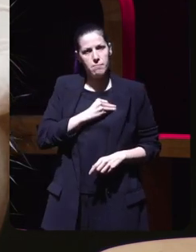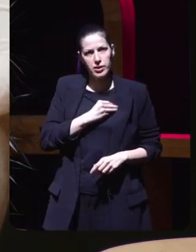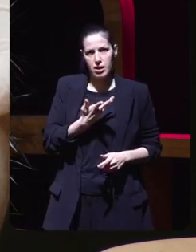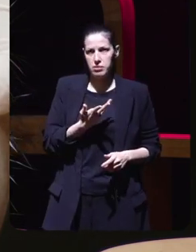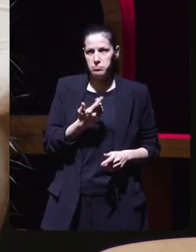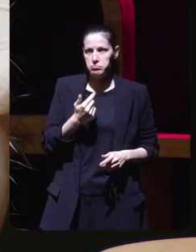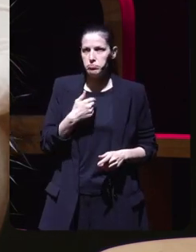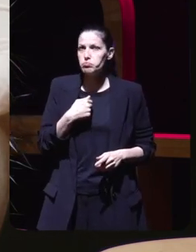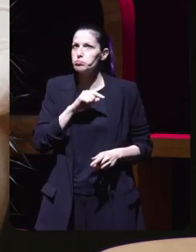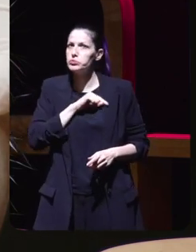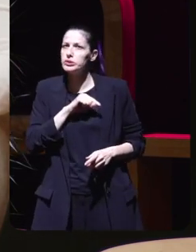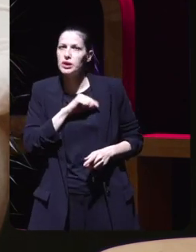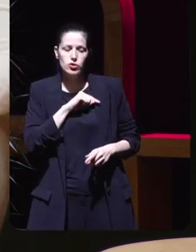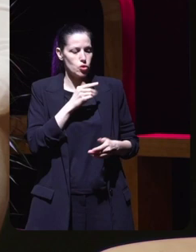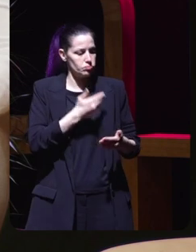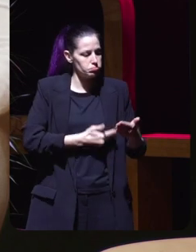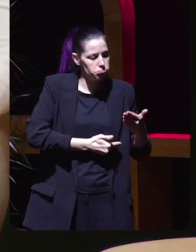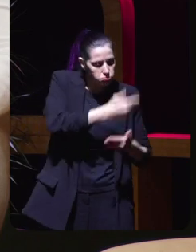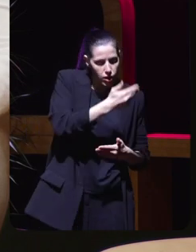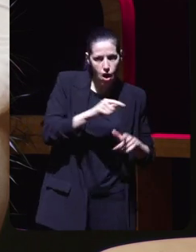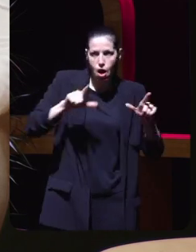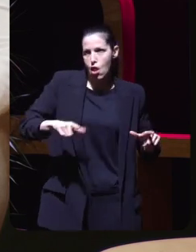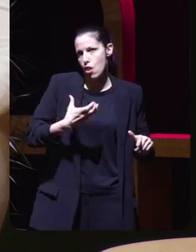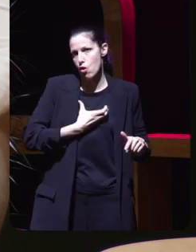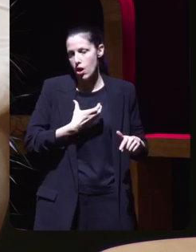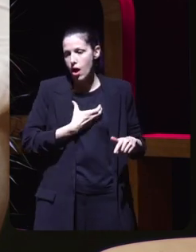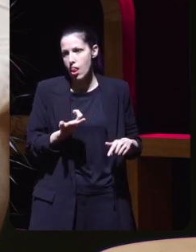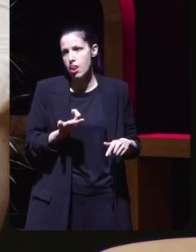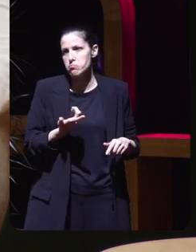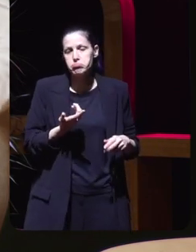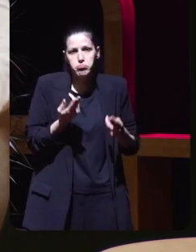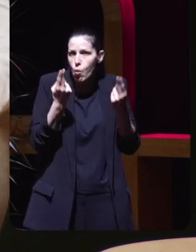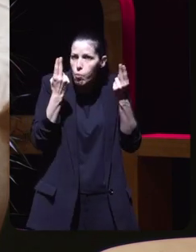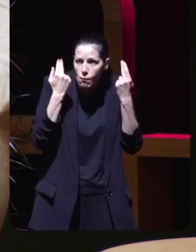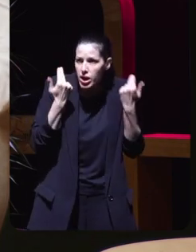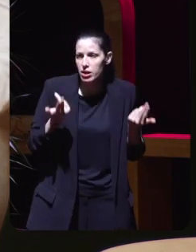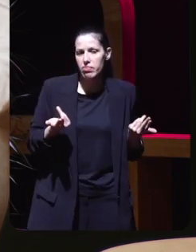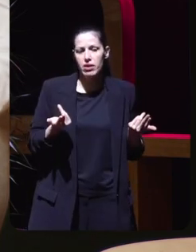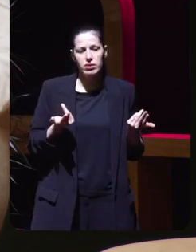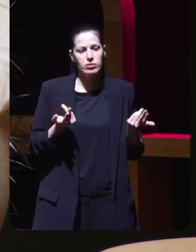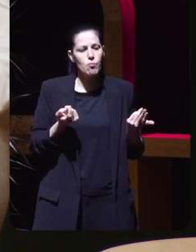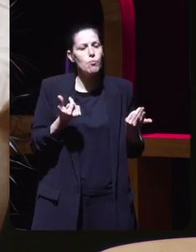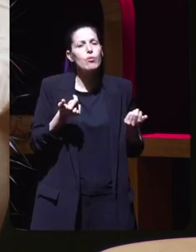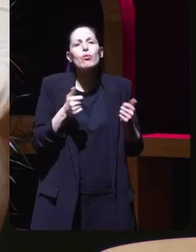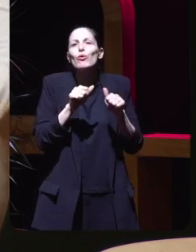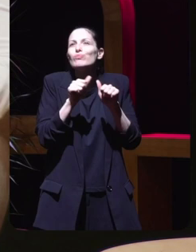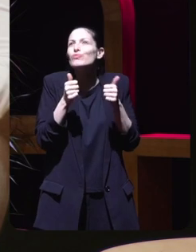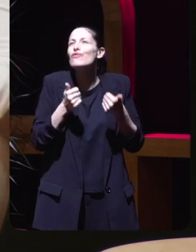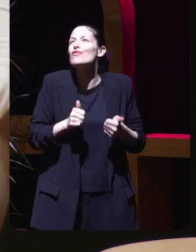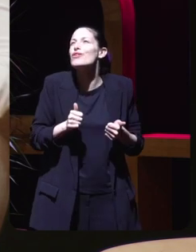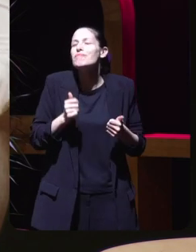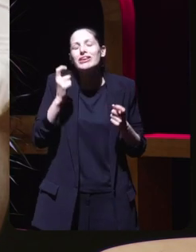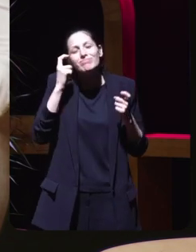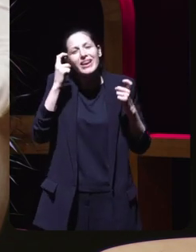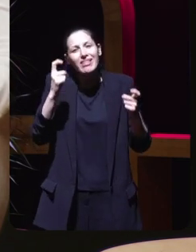como columnista y como sonalista local de algún muy humildemente es un poco un selecto de intentar